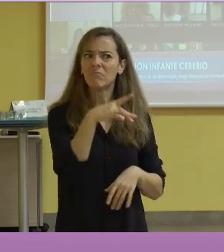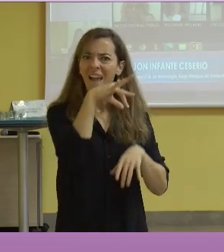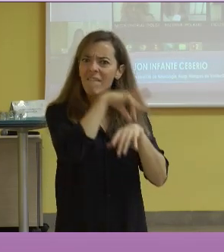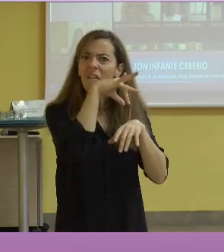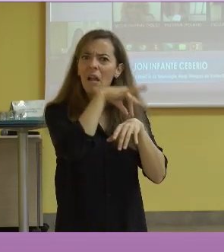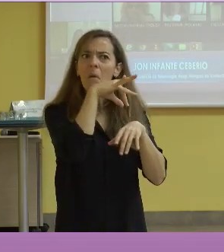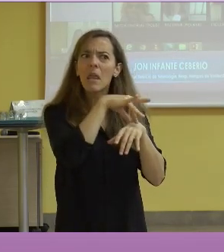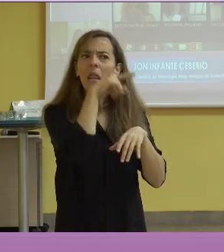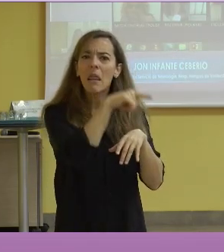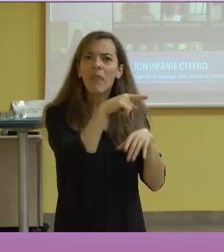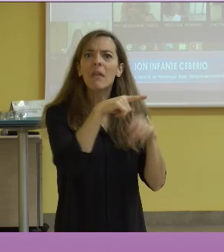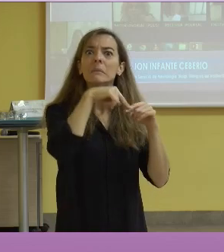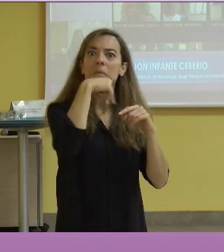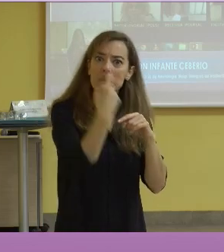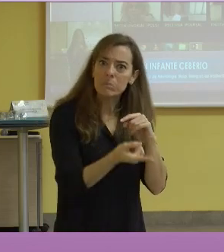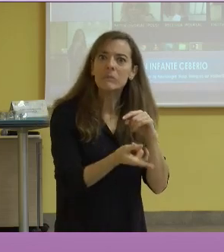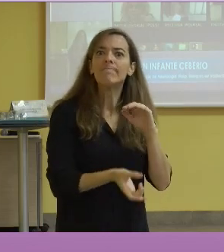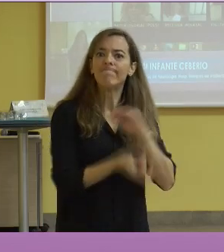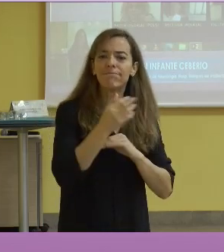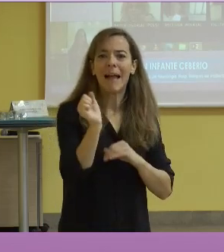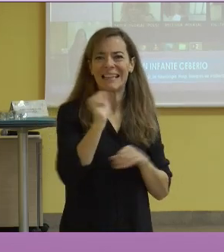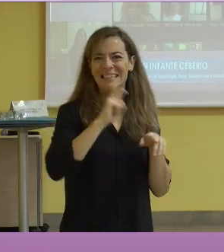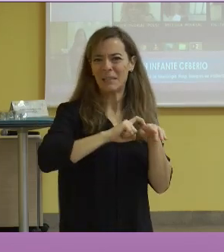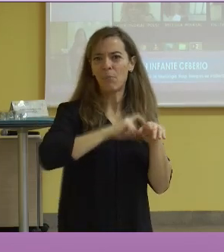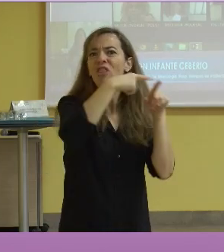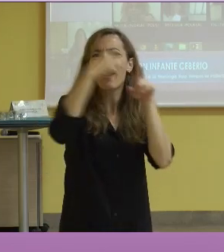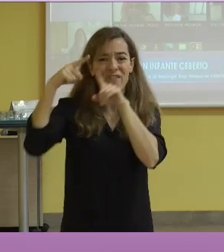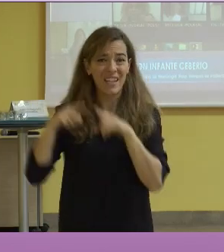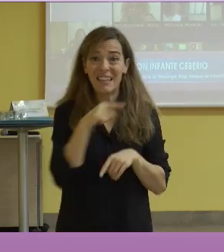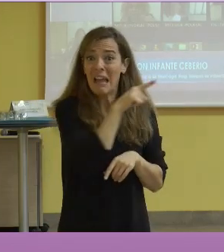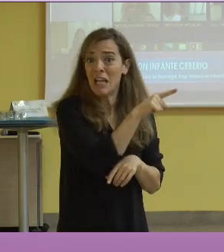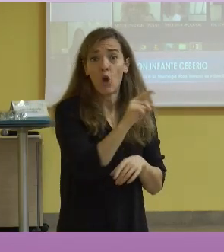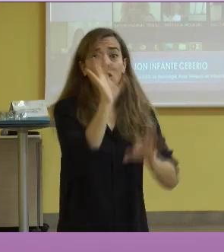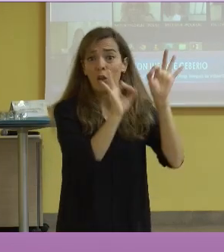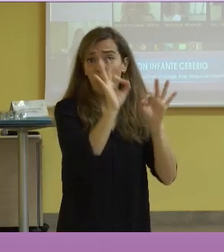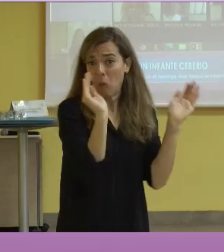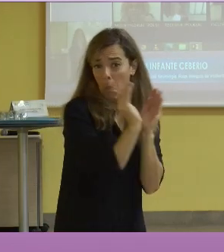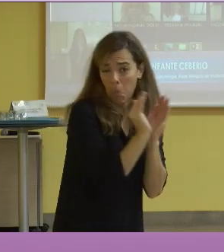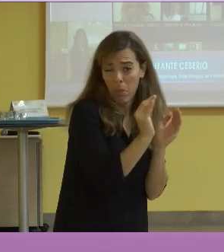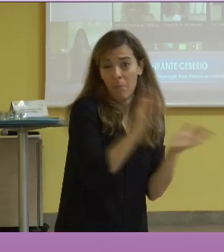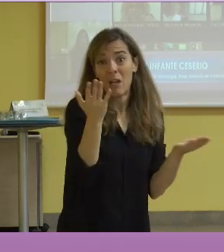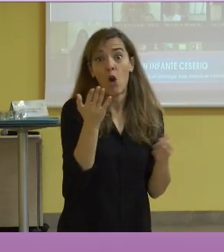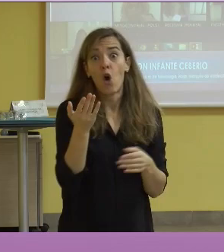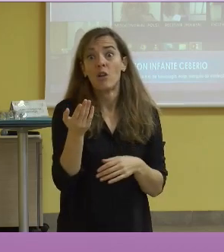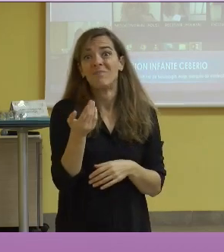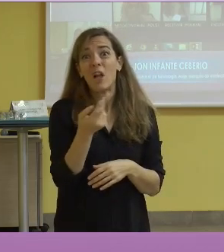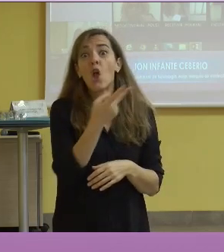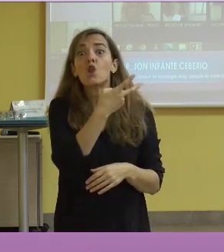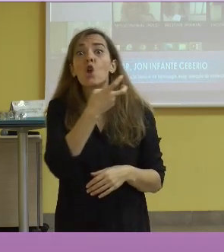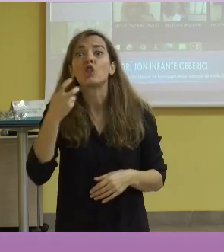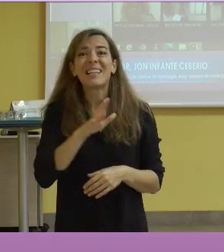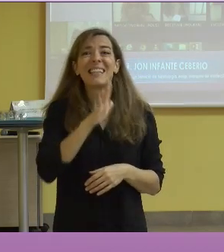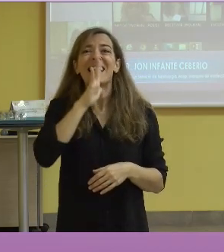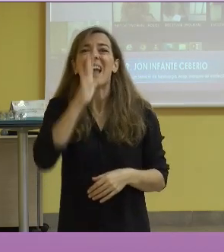que pueden provocar distintos tipos de ataxia. Y esto solo es una pequeñísima parte. Hay más de 200 causas